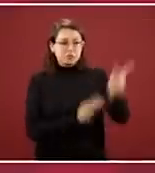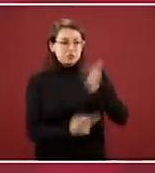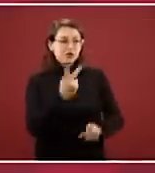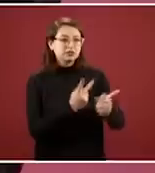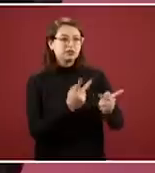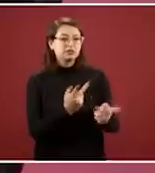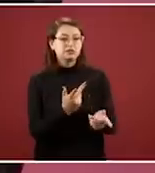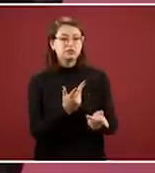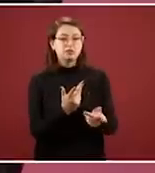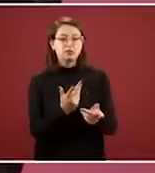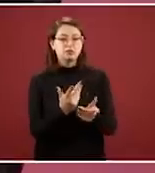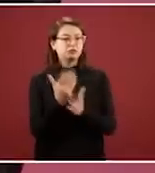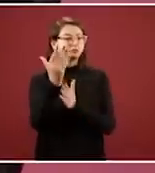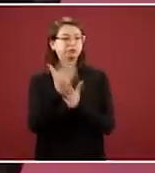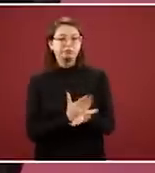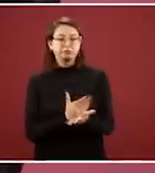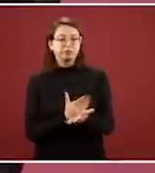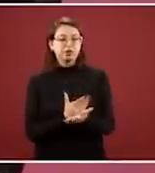en el